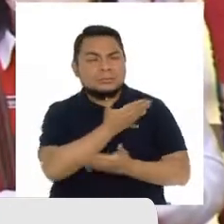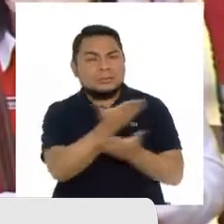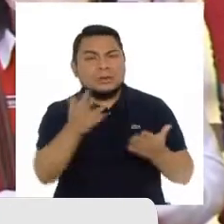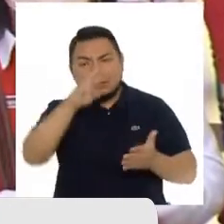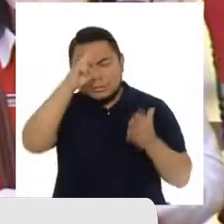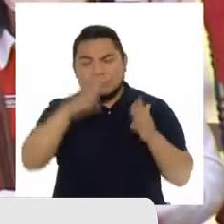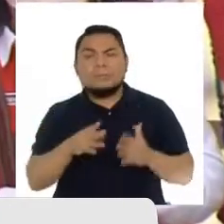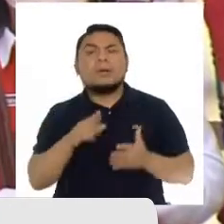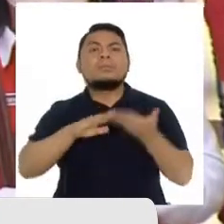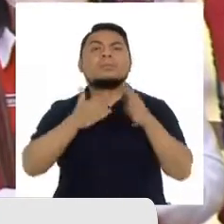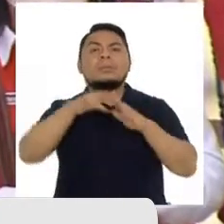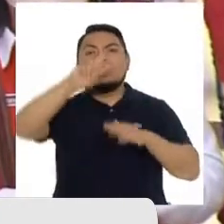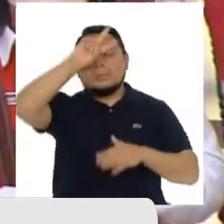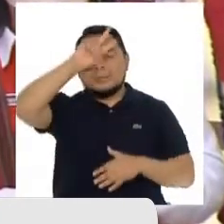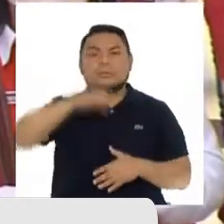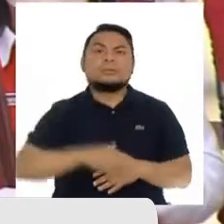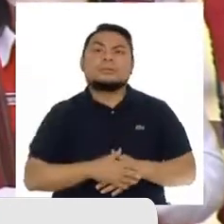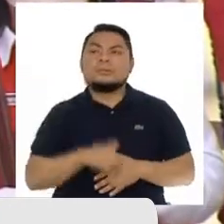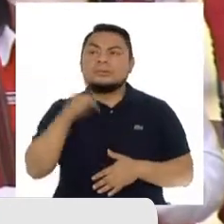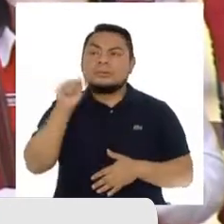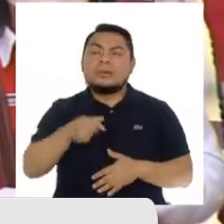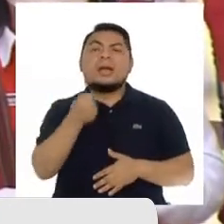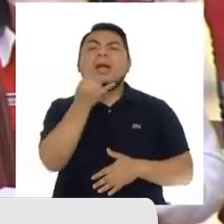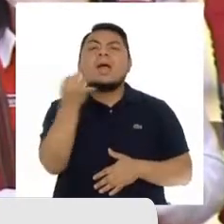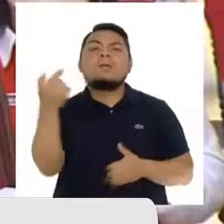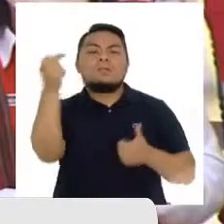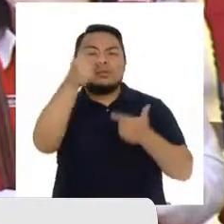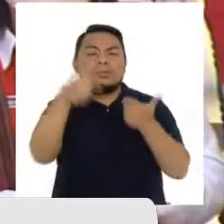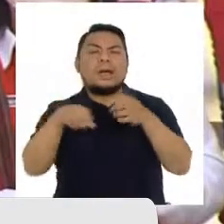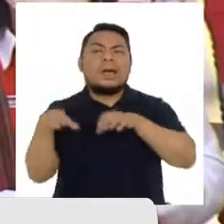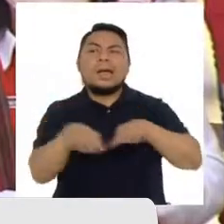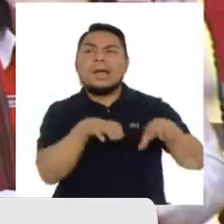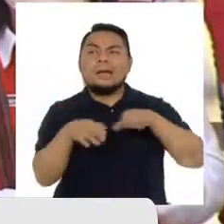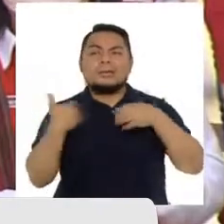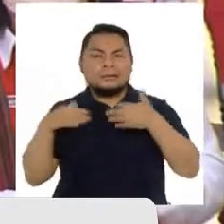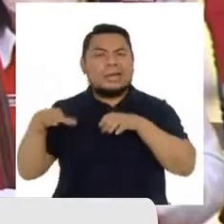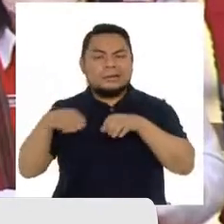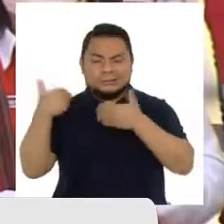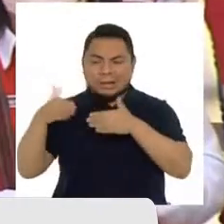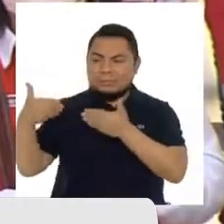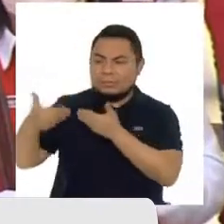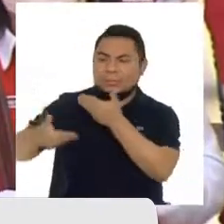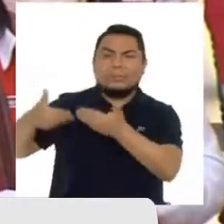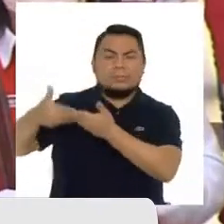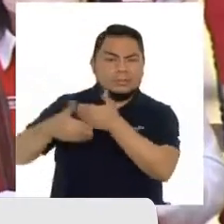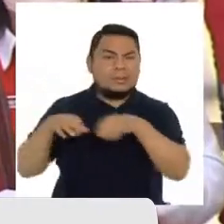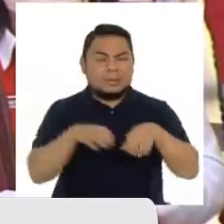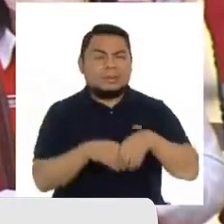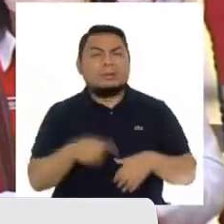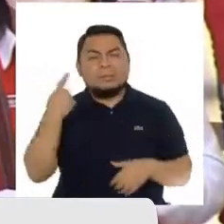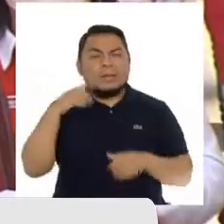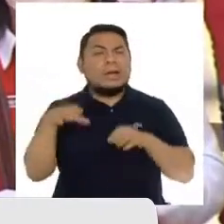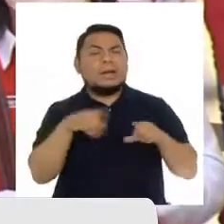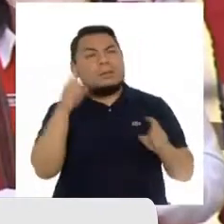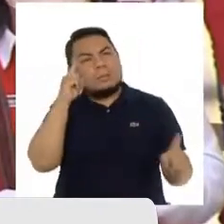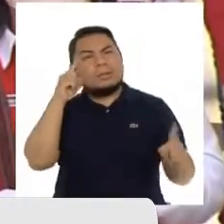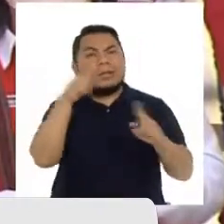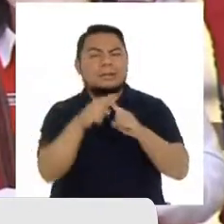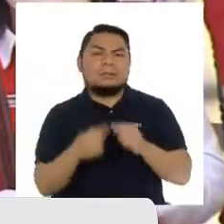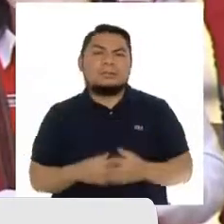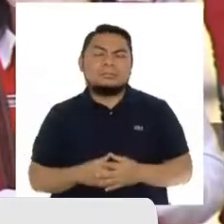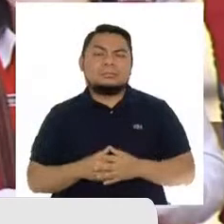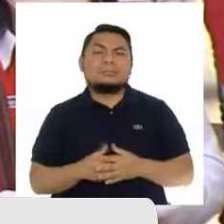pueblo peruano estas son algunas de las acciones que venimos desarrollando para cumplir los objetivos